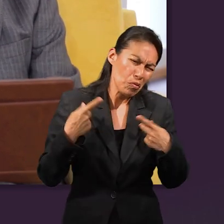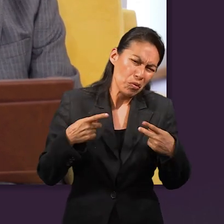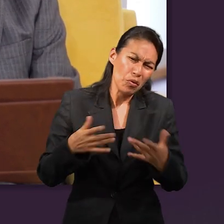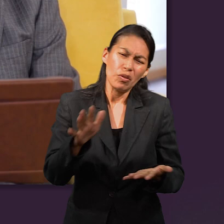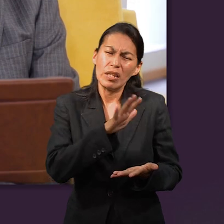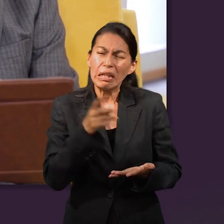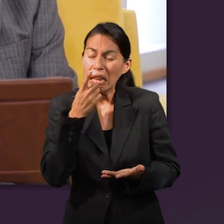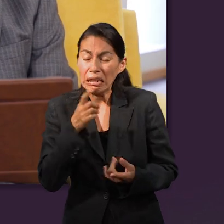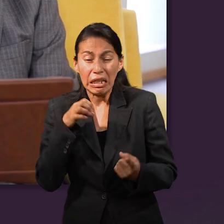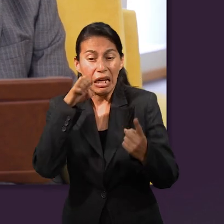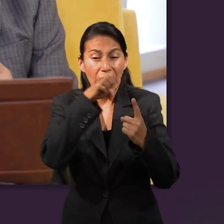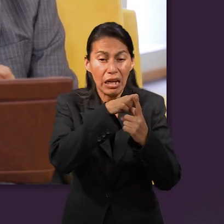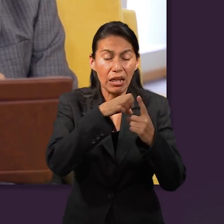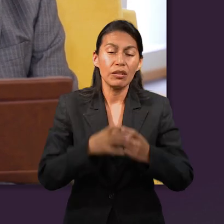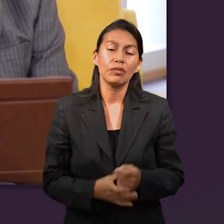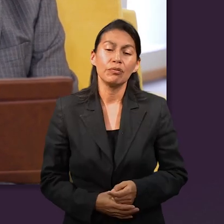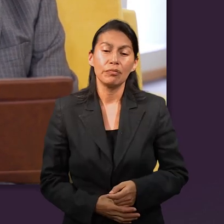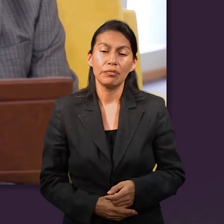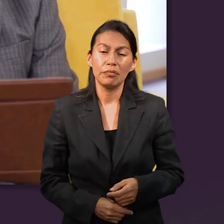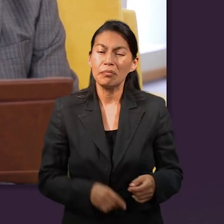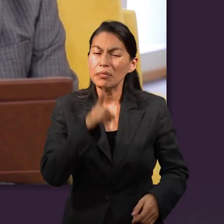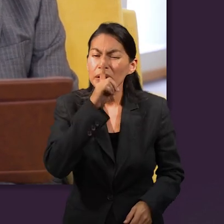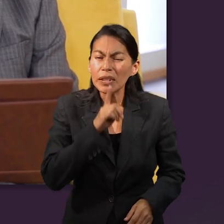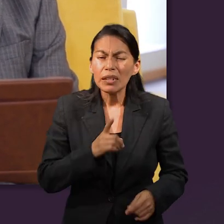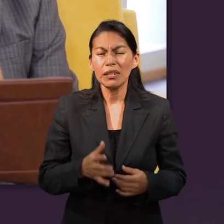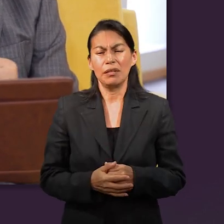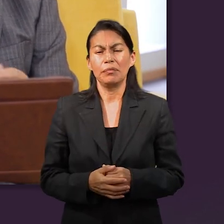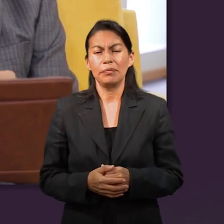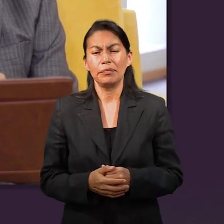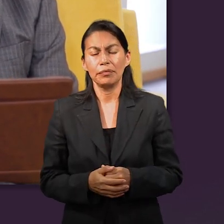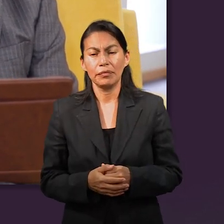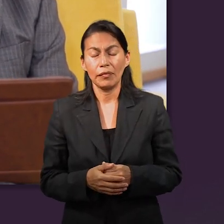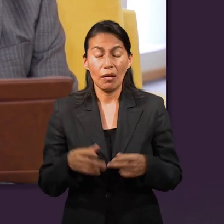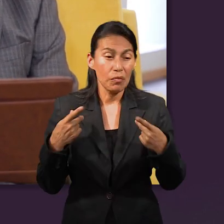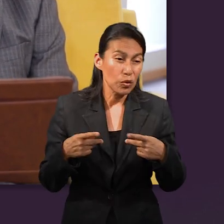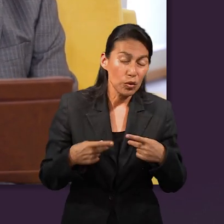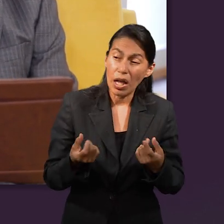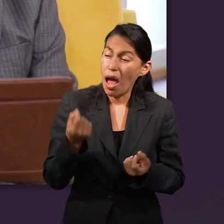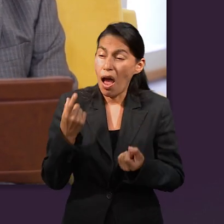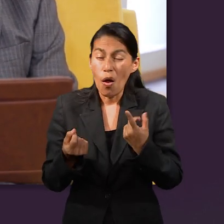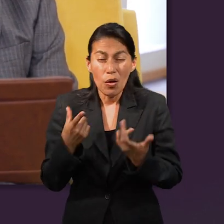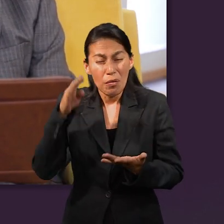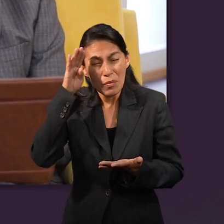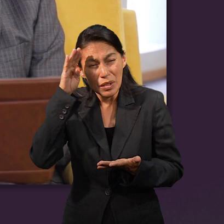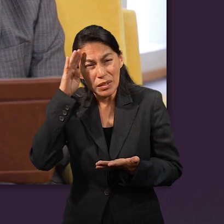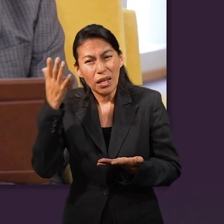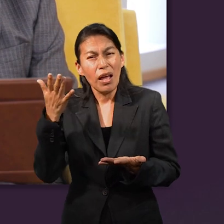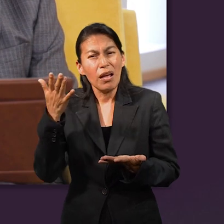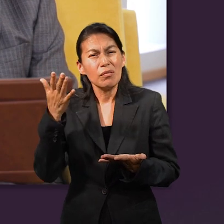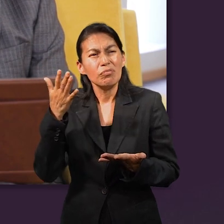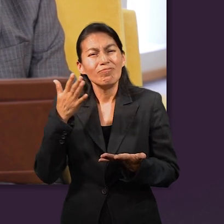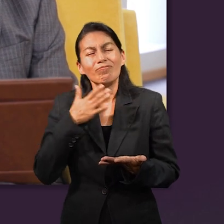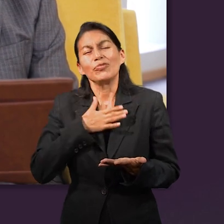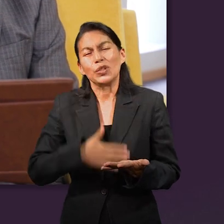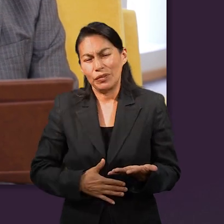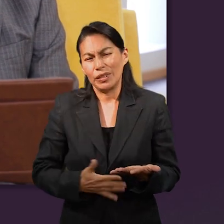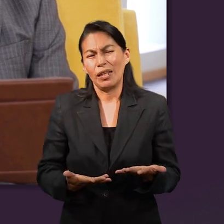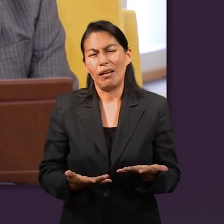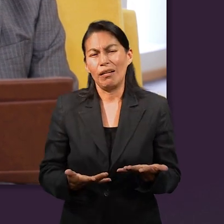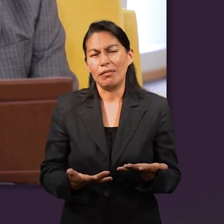el engaño, la mentira. Y entonces algunas personas han tratado de justificar